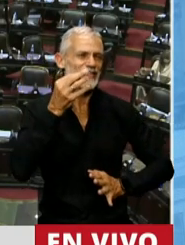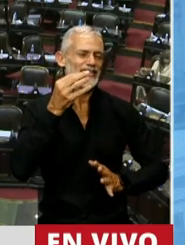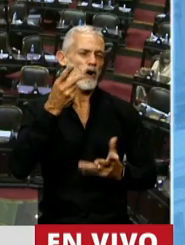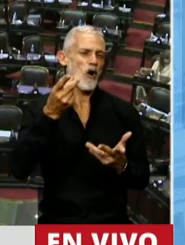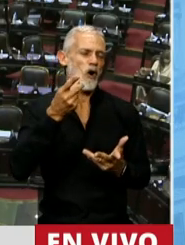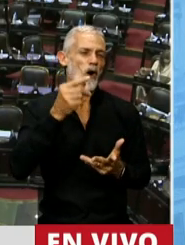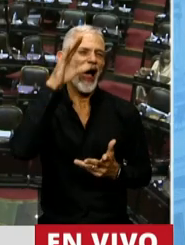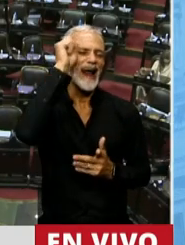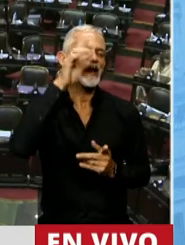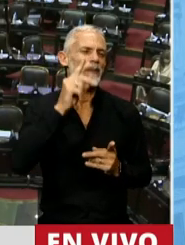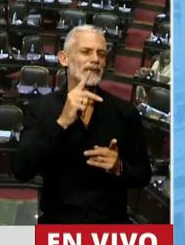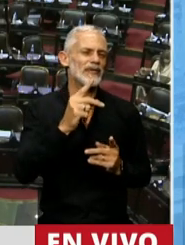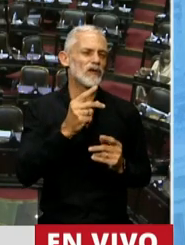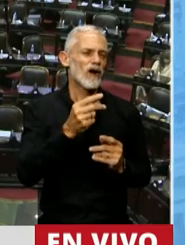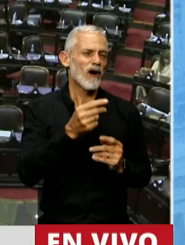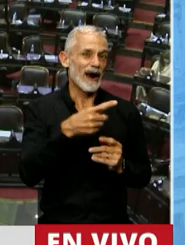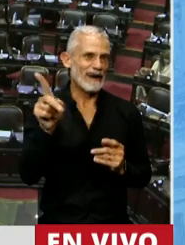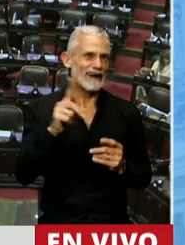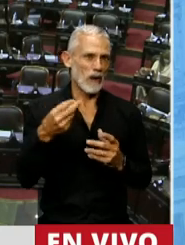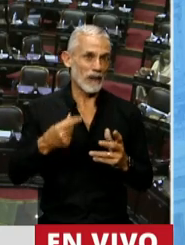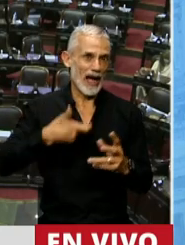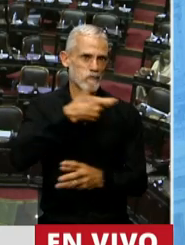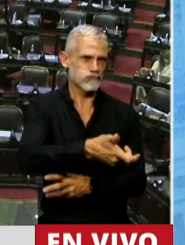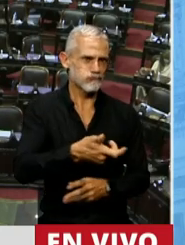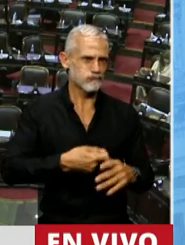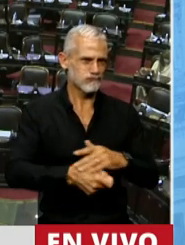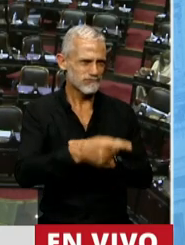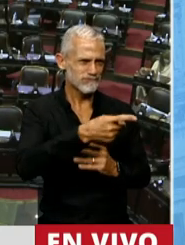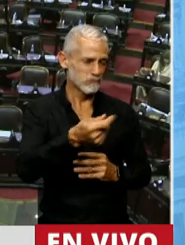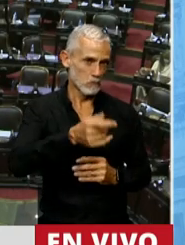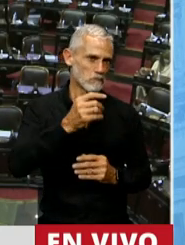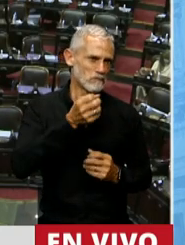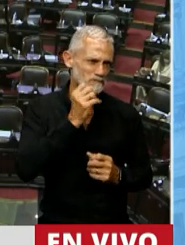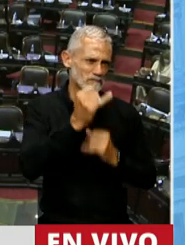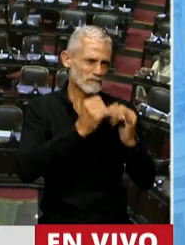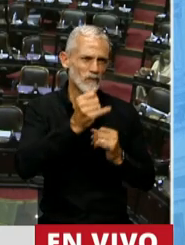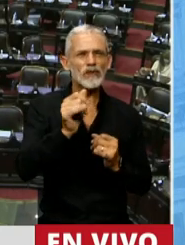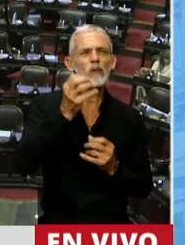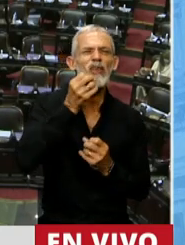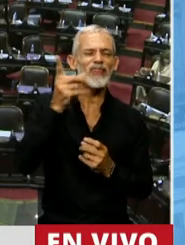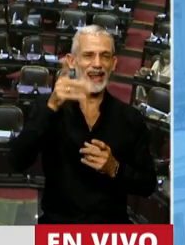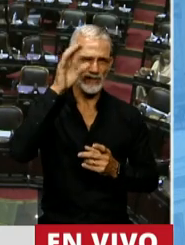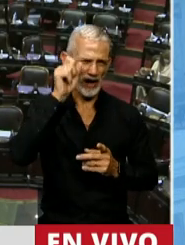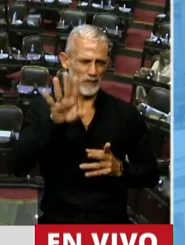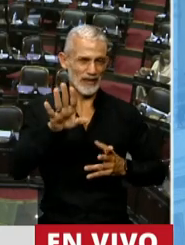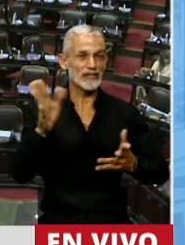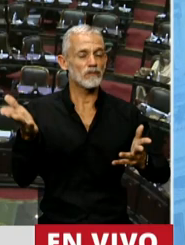testigos arrepentidos. Y me parece que no debemos olvidar que muchos abogados